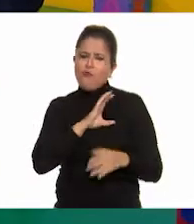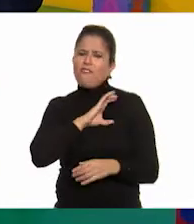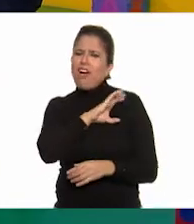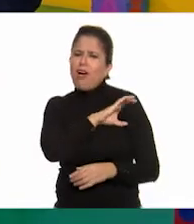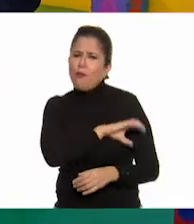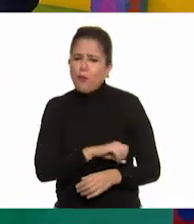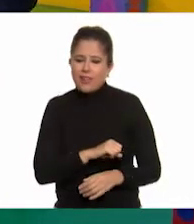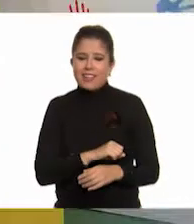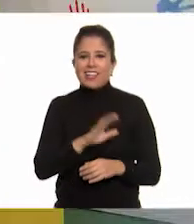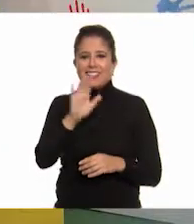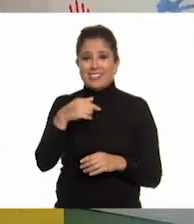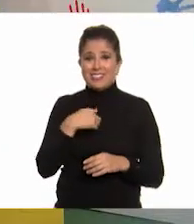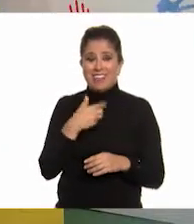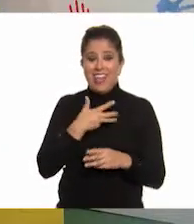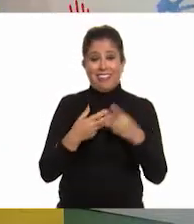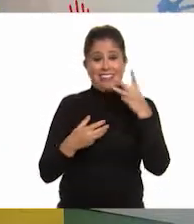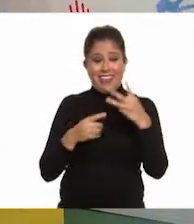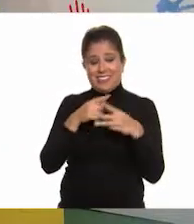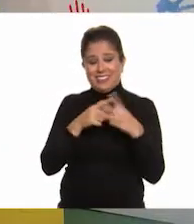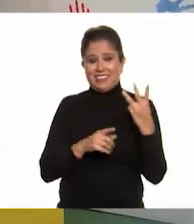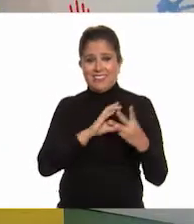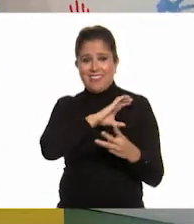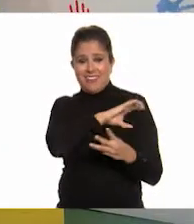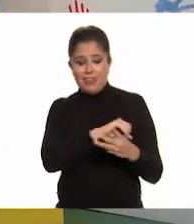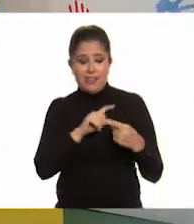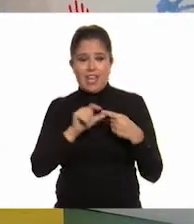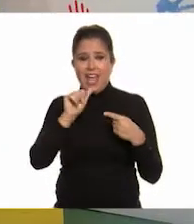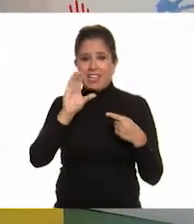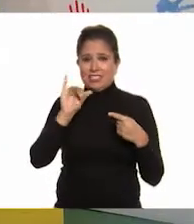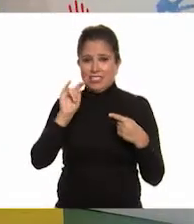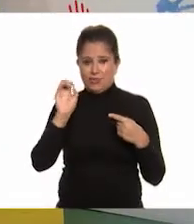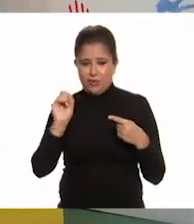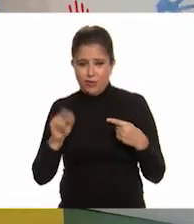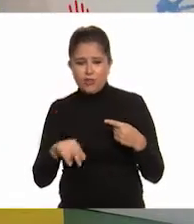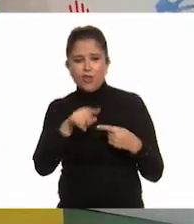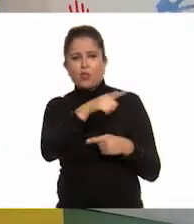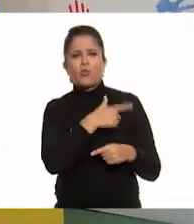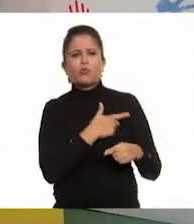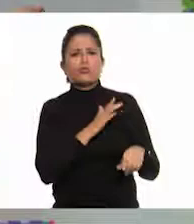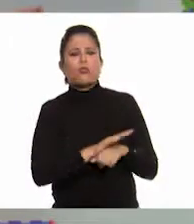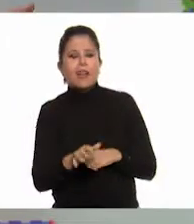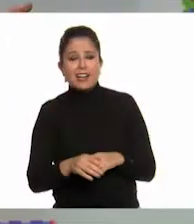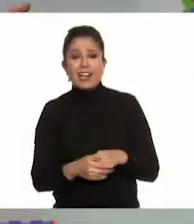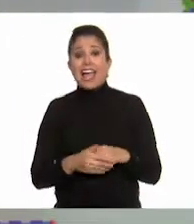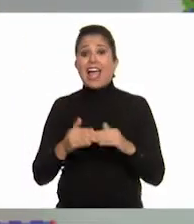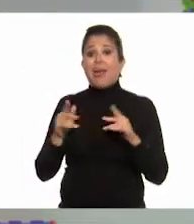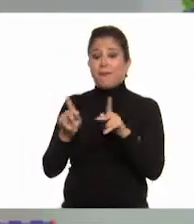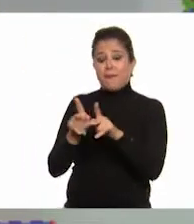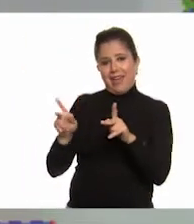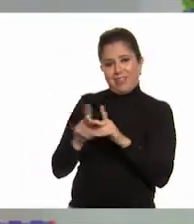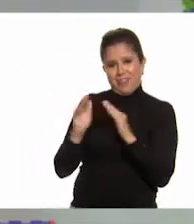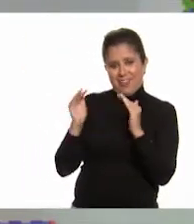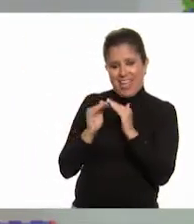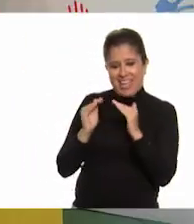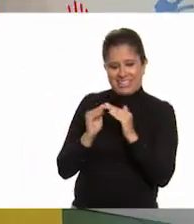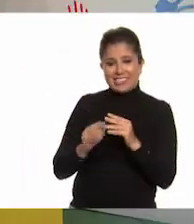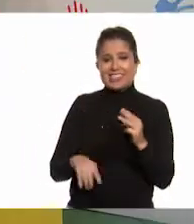aquí ya tenemos, yo tengo ya tres favoritas. ¿Ah, sí? Acitrón. ¿Tú, a ti cuál te gustó? El patio de mi casa. El patio de mi